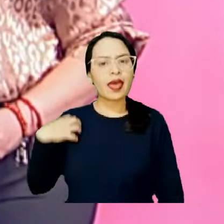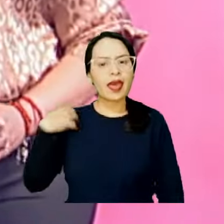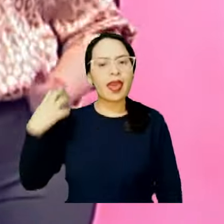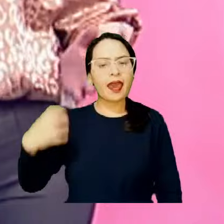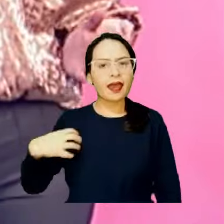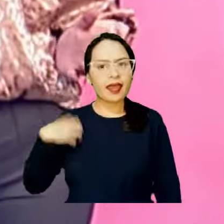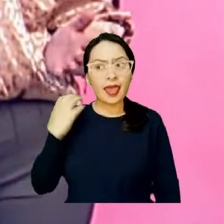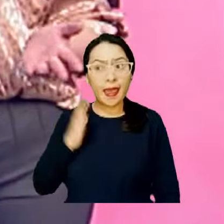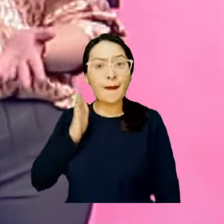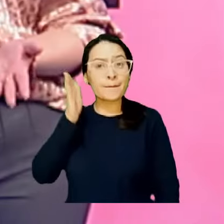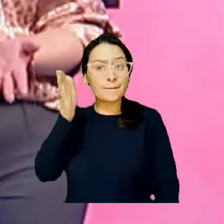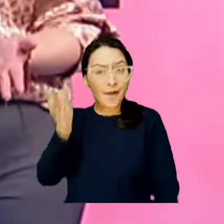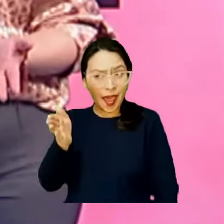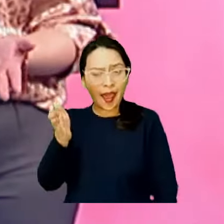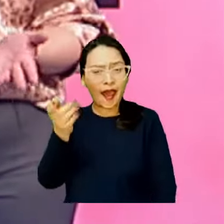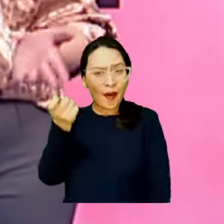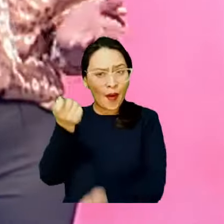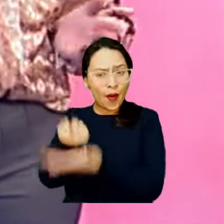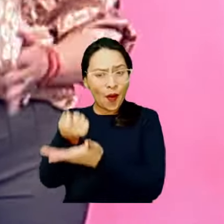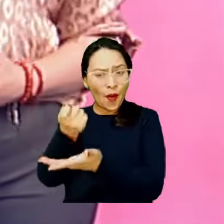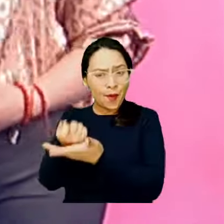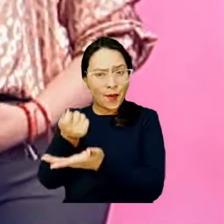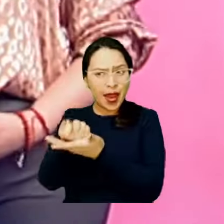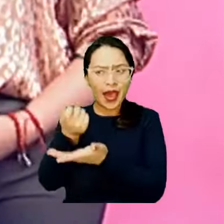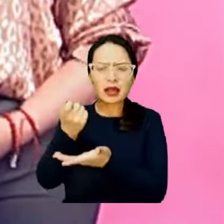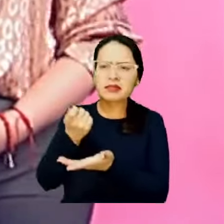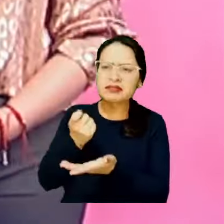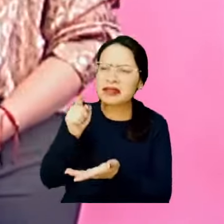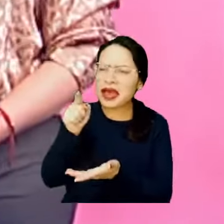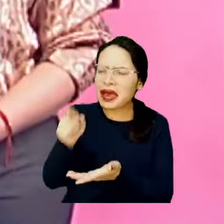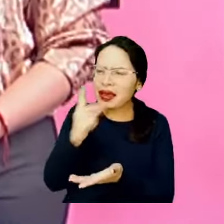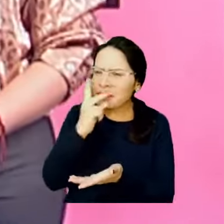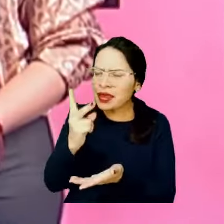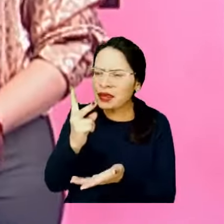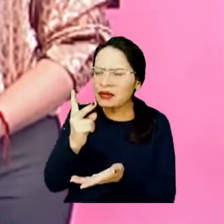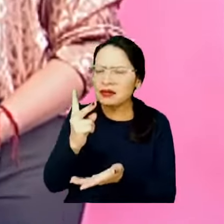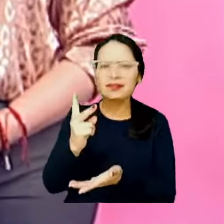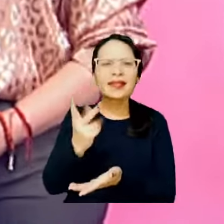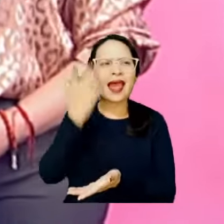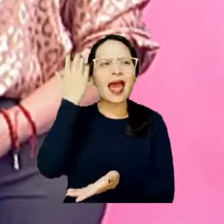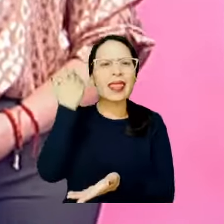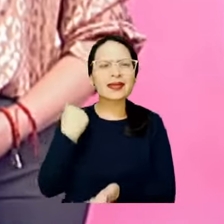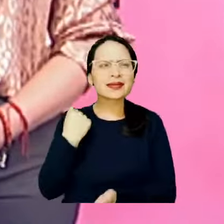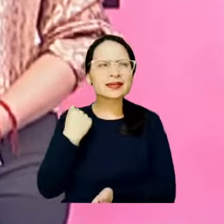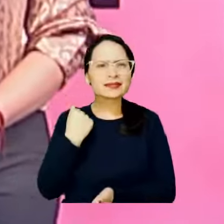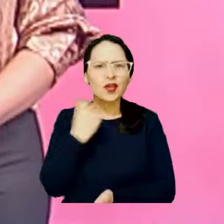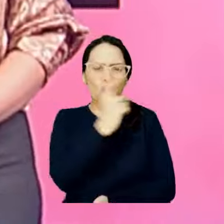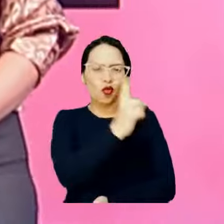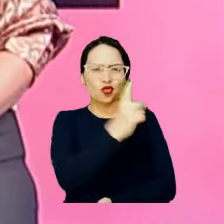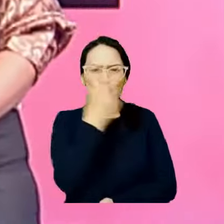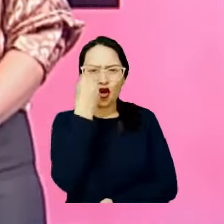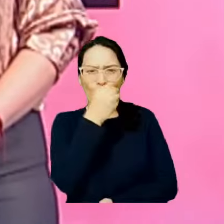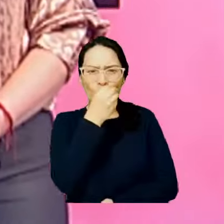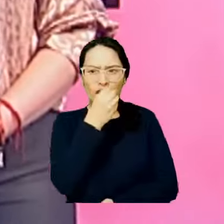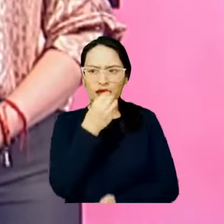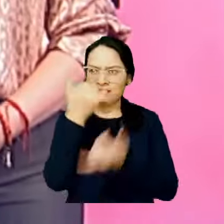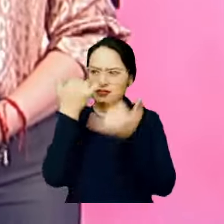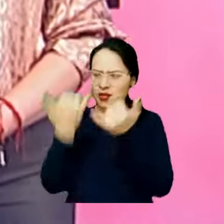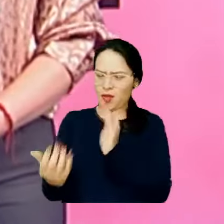subido 50 centavos un producto que costaba $1.50, por ejemplo, por este tema del incremento del IVA, y esa es la respuesta que dan